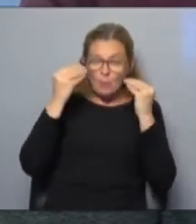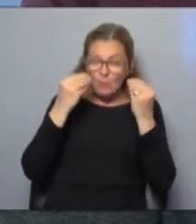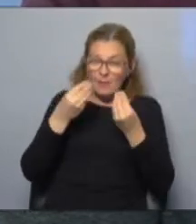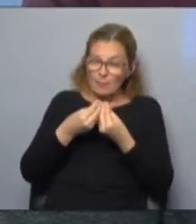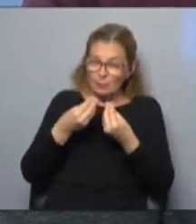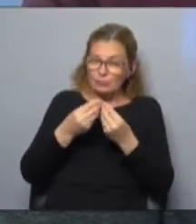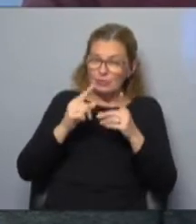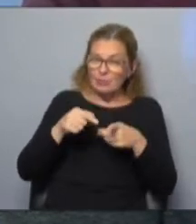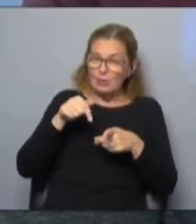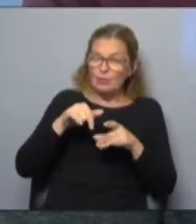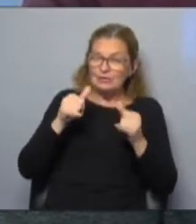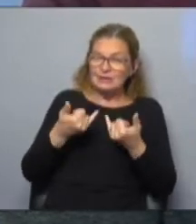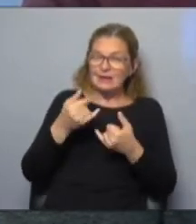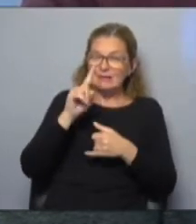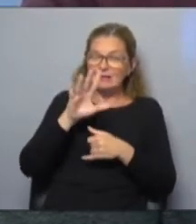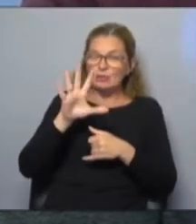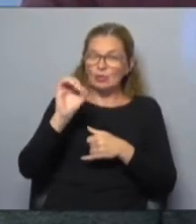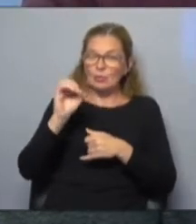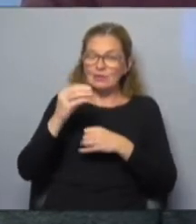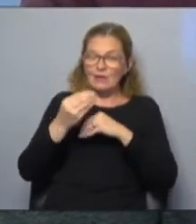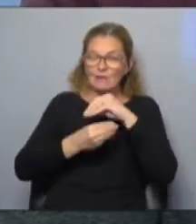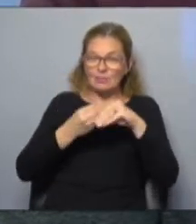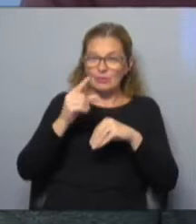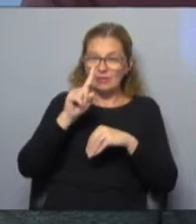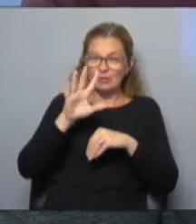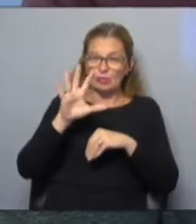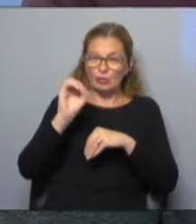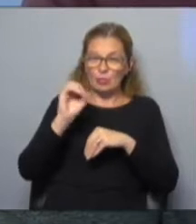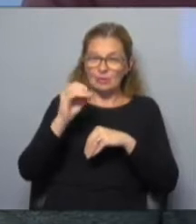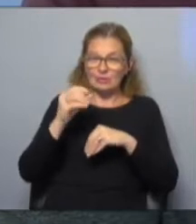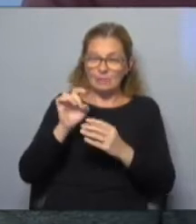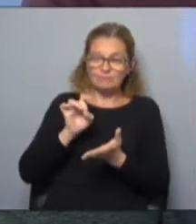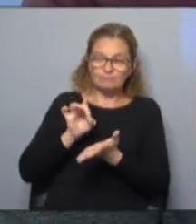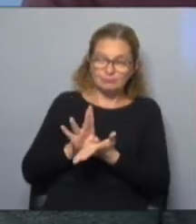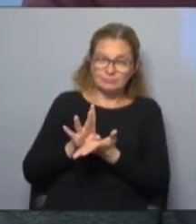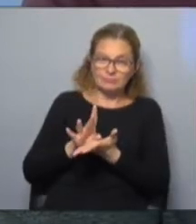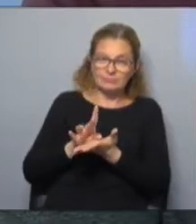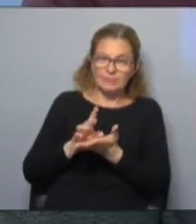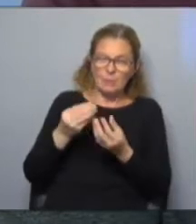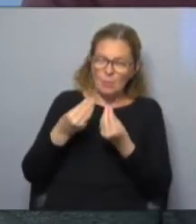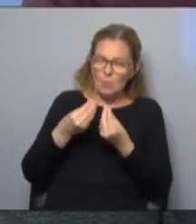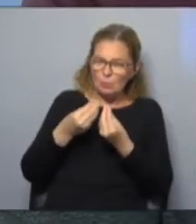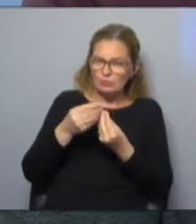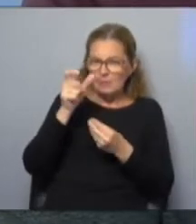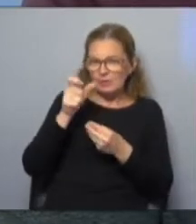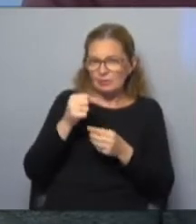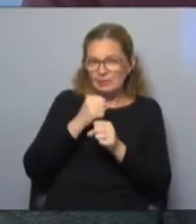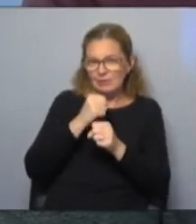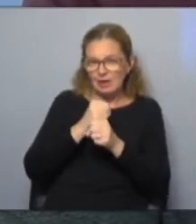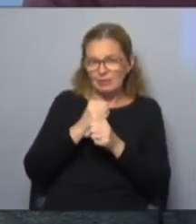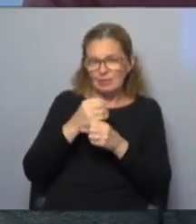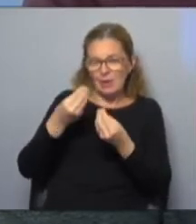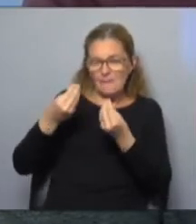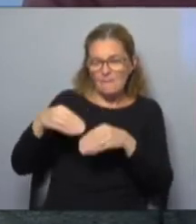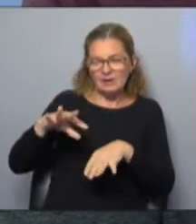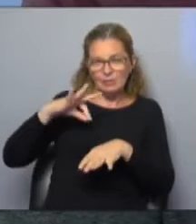hoy ya hay 150 familias 150 despidos y hay cientos de trabajadores que están perdiendo salario